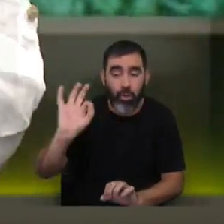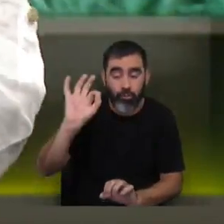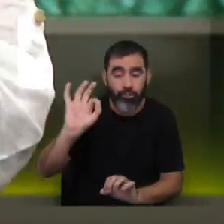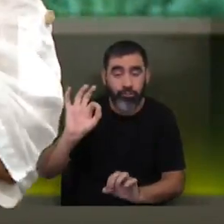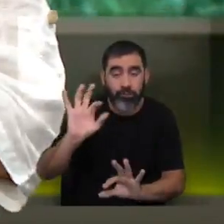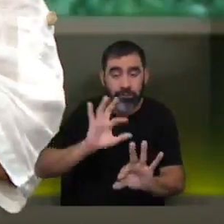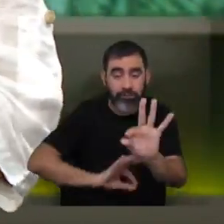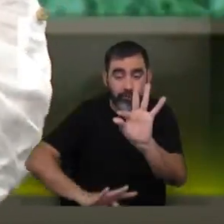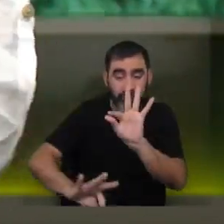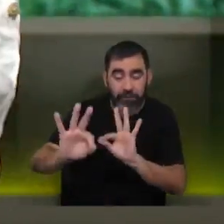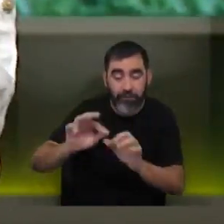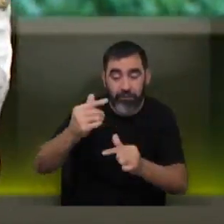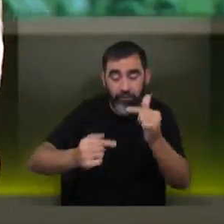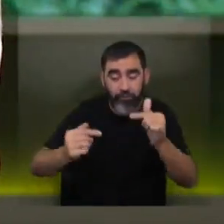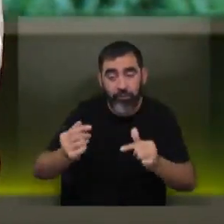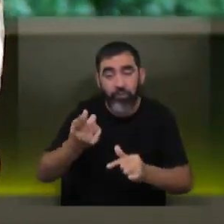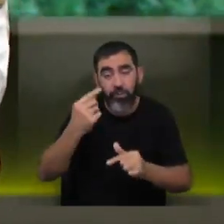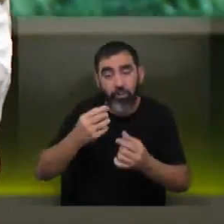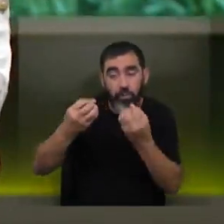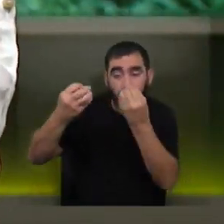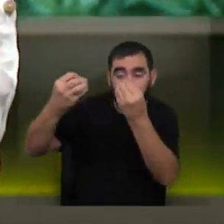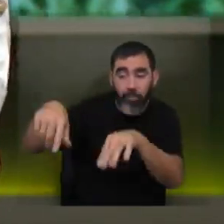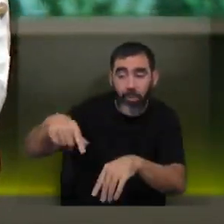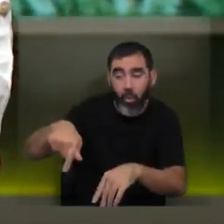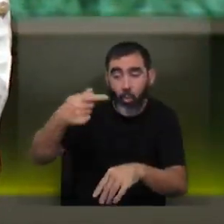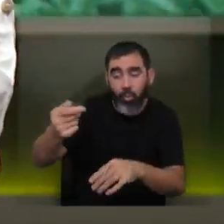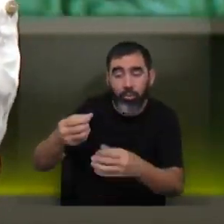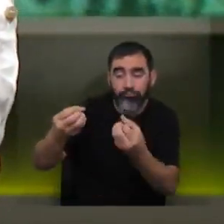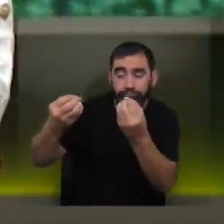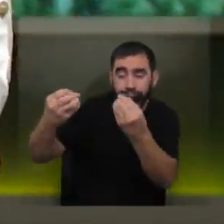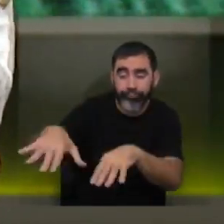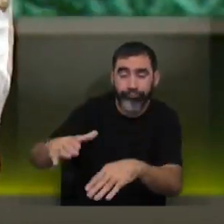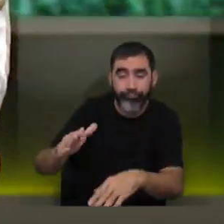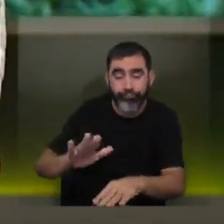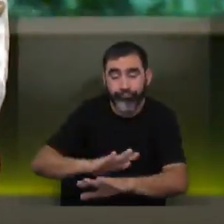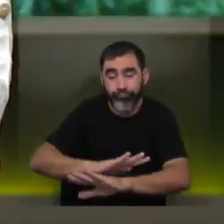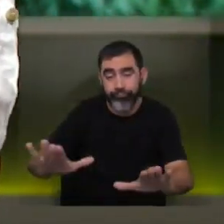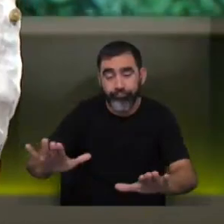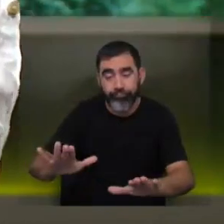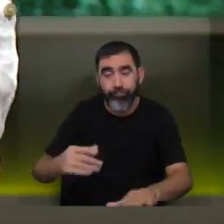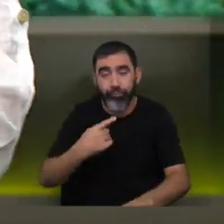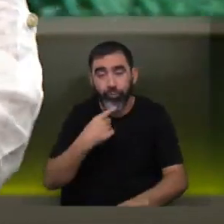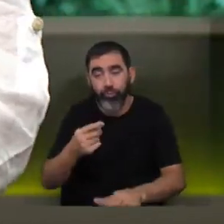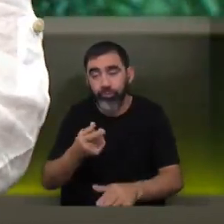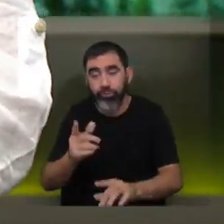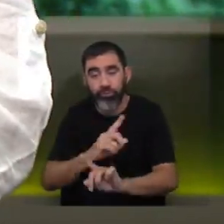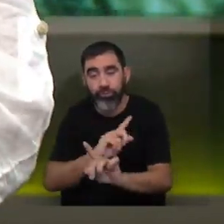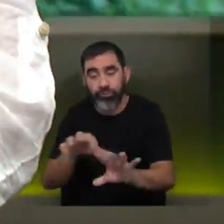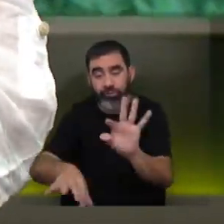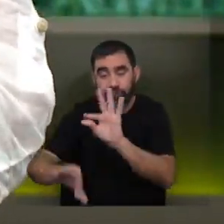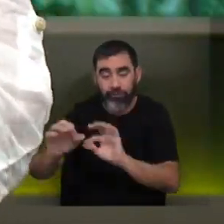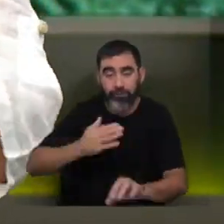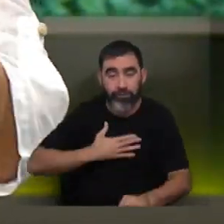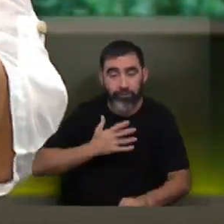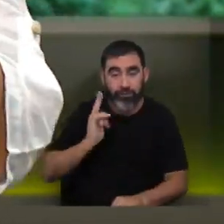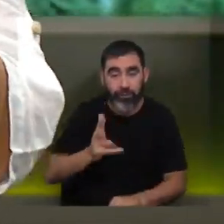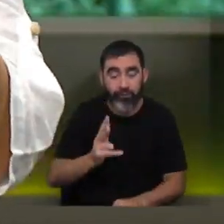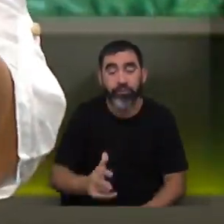vamos seleccionando cosas, pero se van perdiendo otra cantidad de cosas que van quedando por el camino porque no fueron seleccionadas.